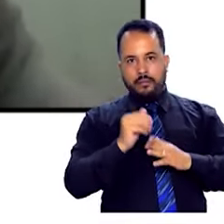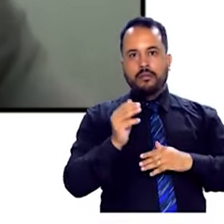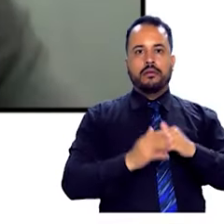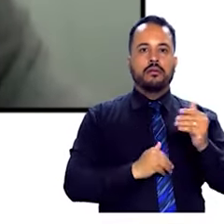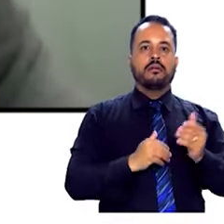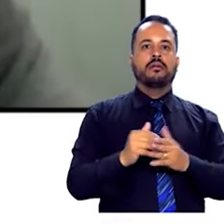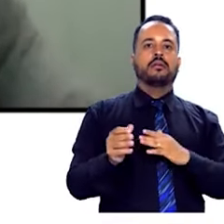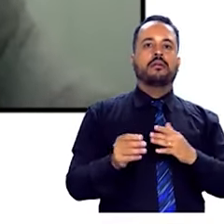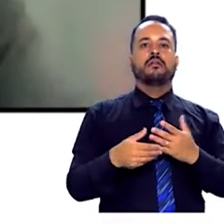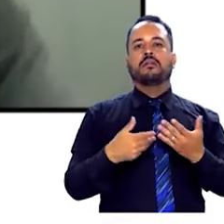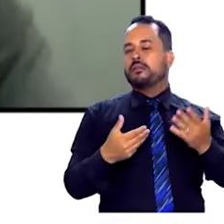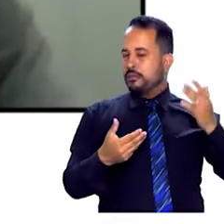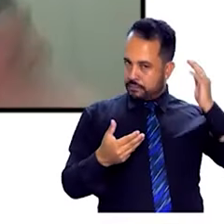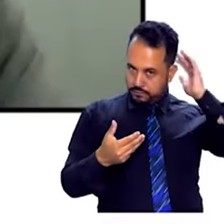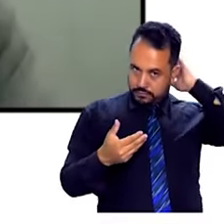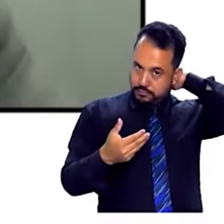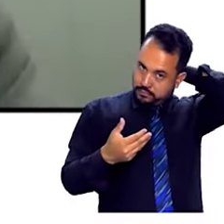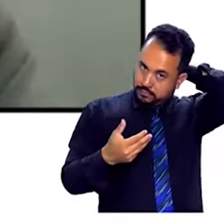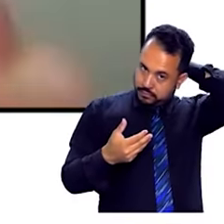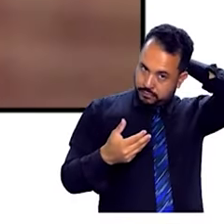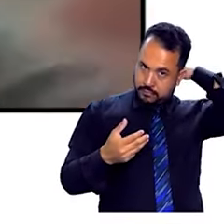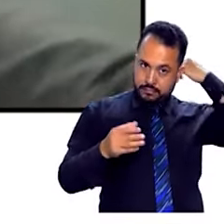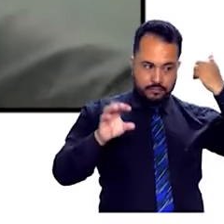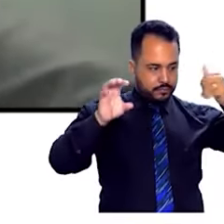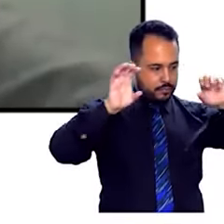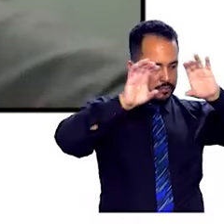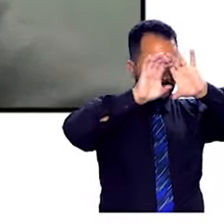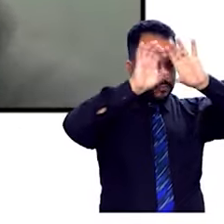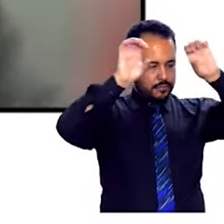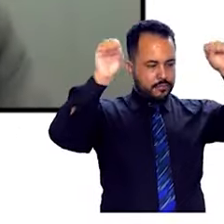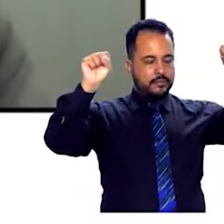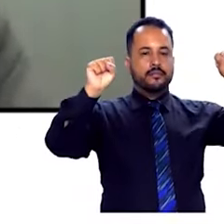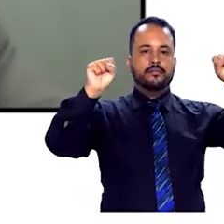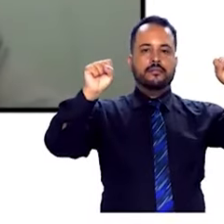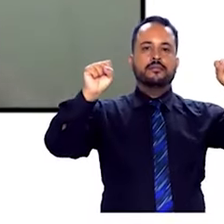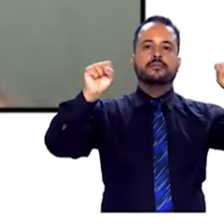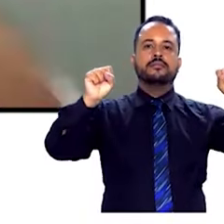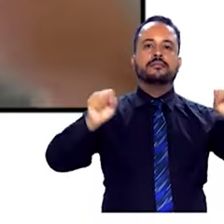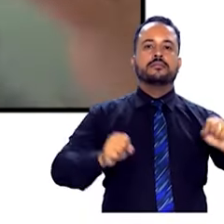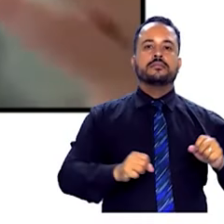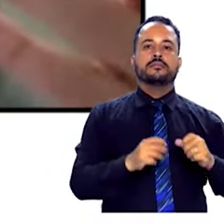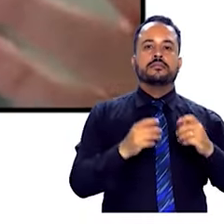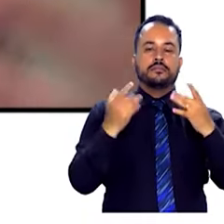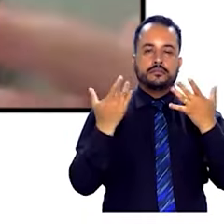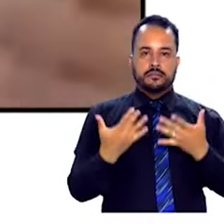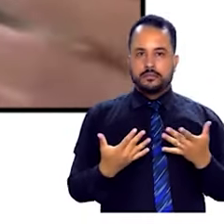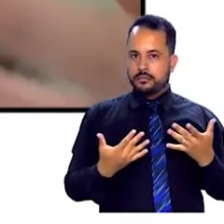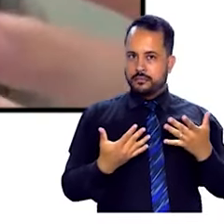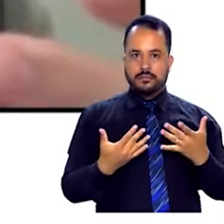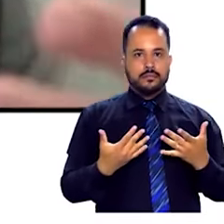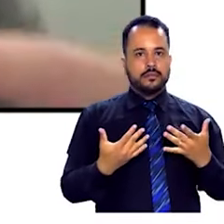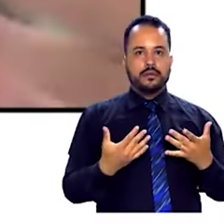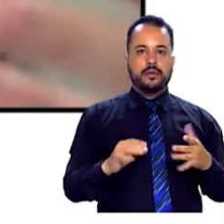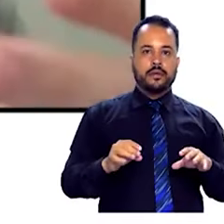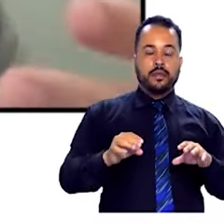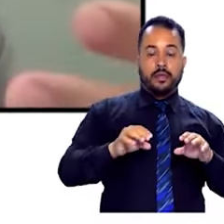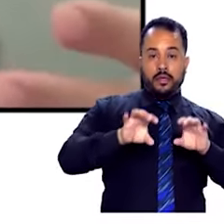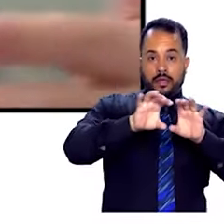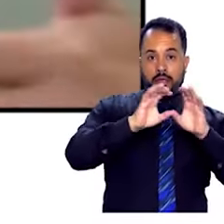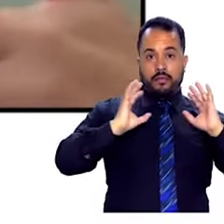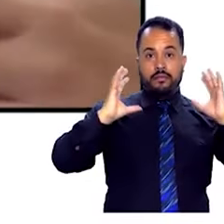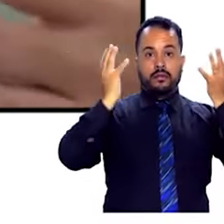muchos seminarios que hemos tratado este mismo tema presentan la misma Idea básicamente consider la